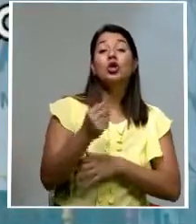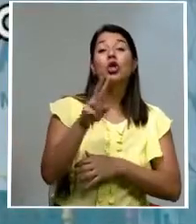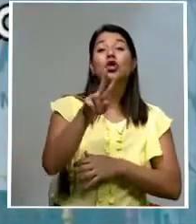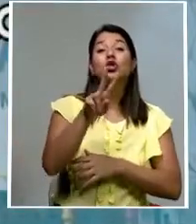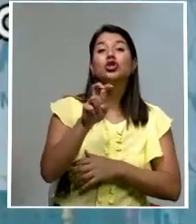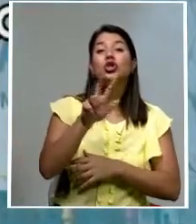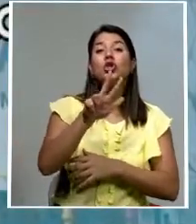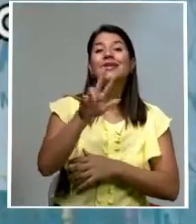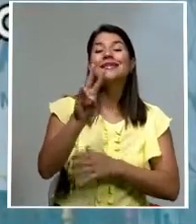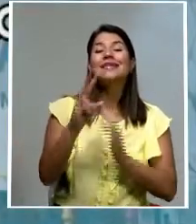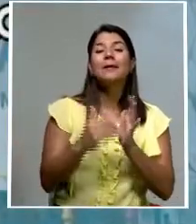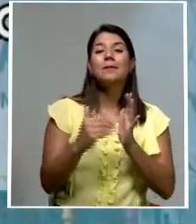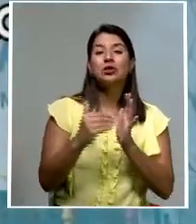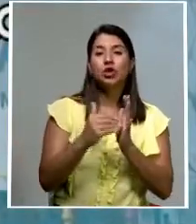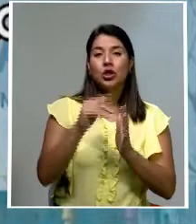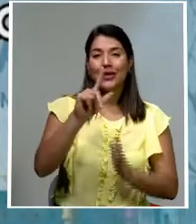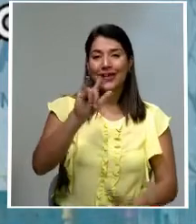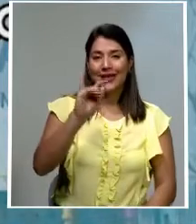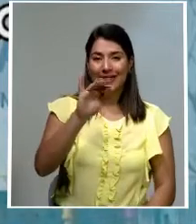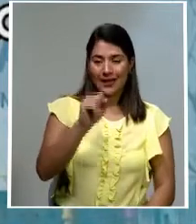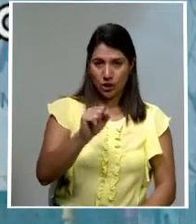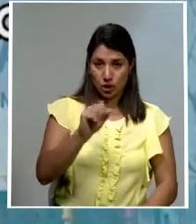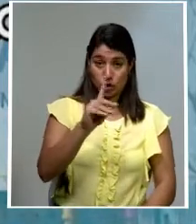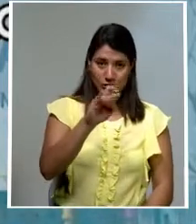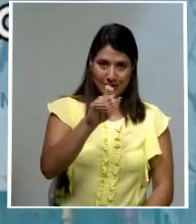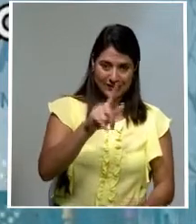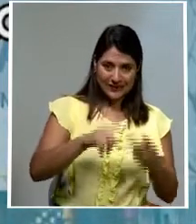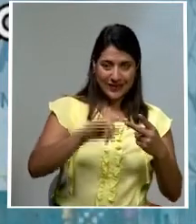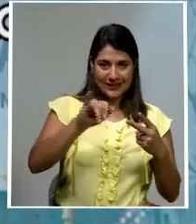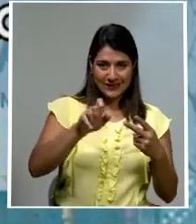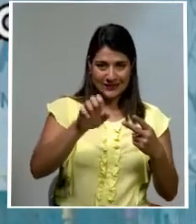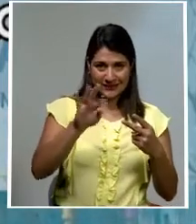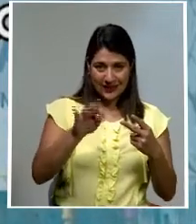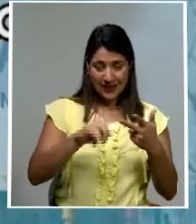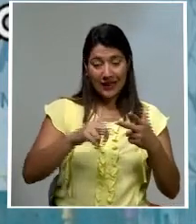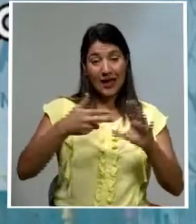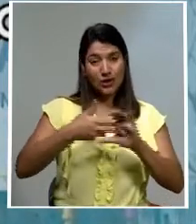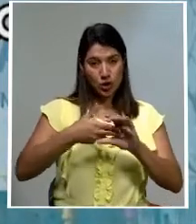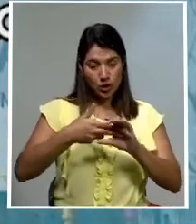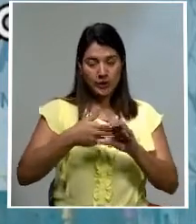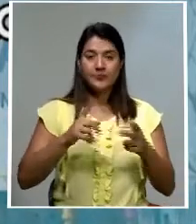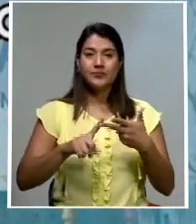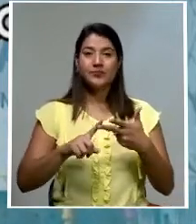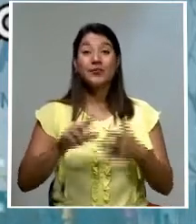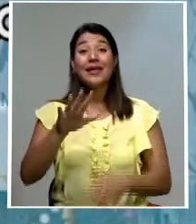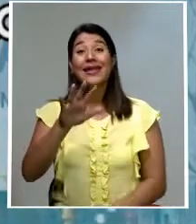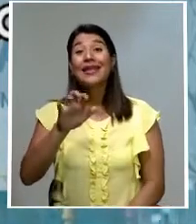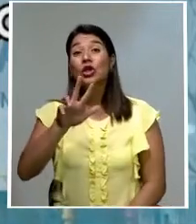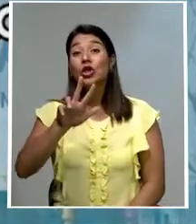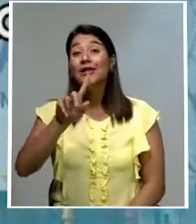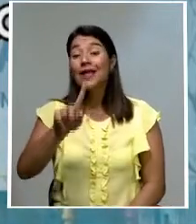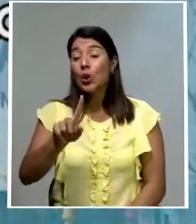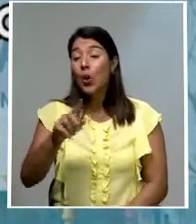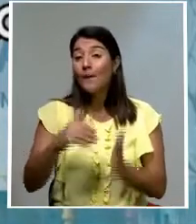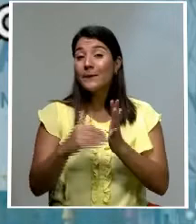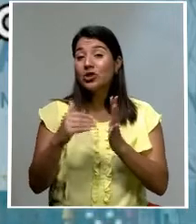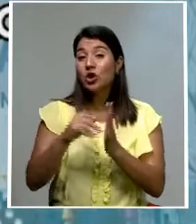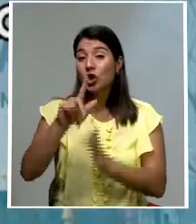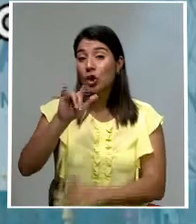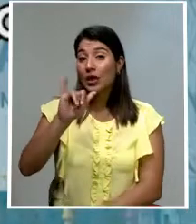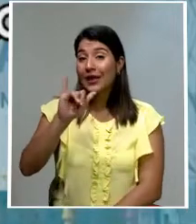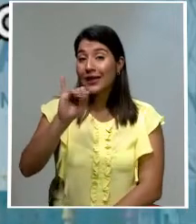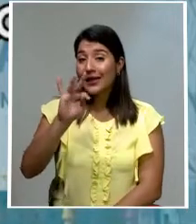337 millones de litros entre diésel, jet A1 y gasolina, 531 millones de litros en el